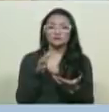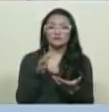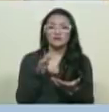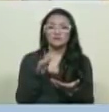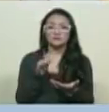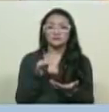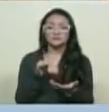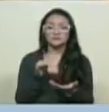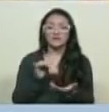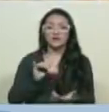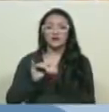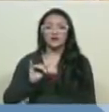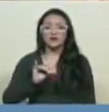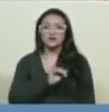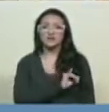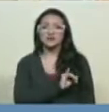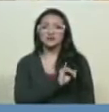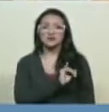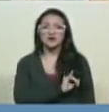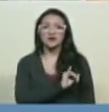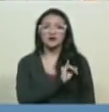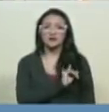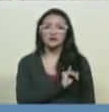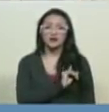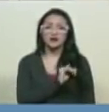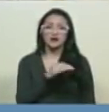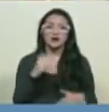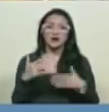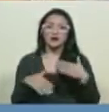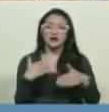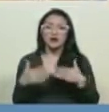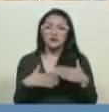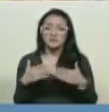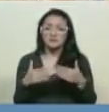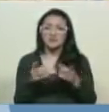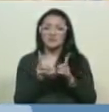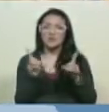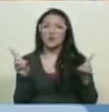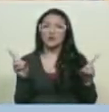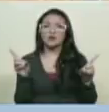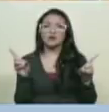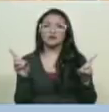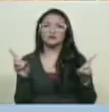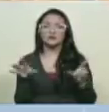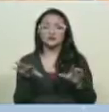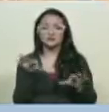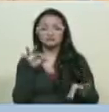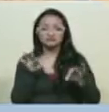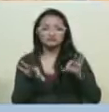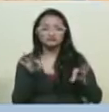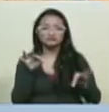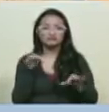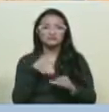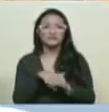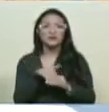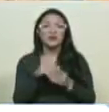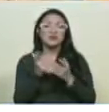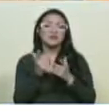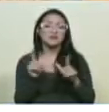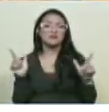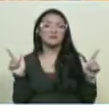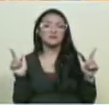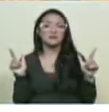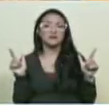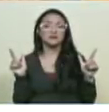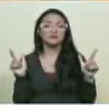que podía iniciar democráticamente, digamos, una elección de carácter libre,